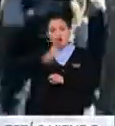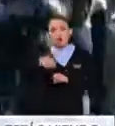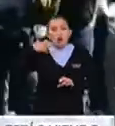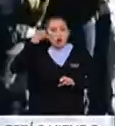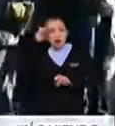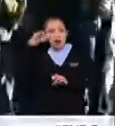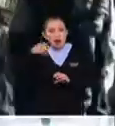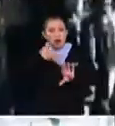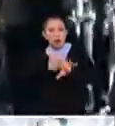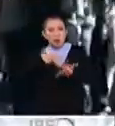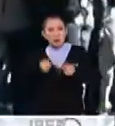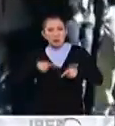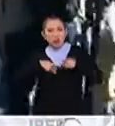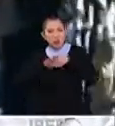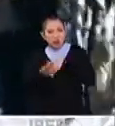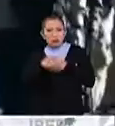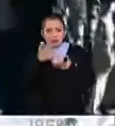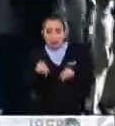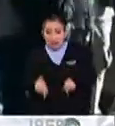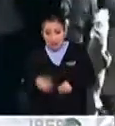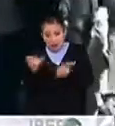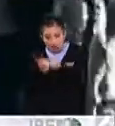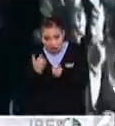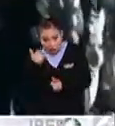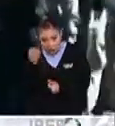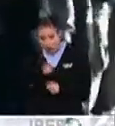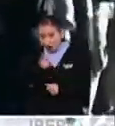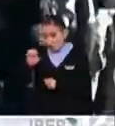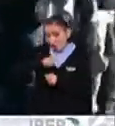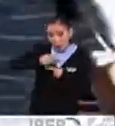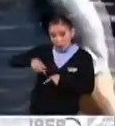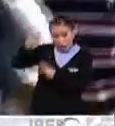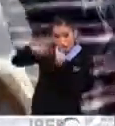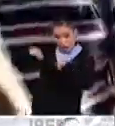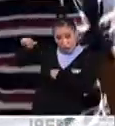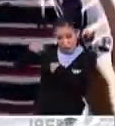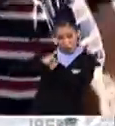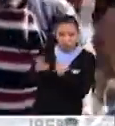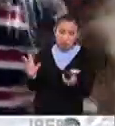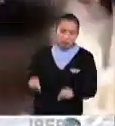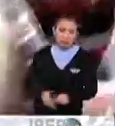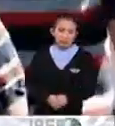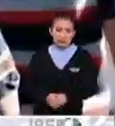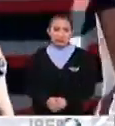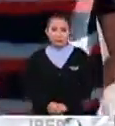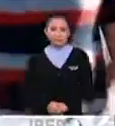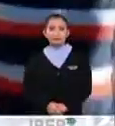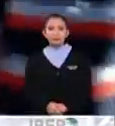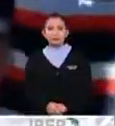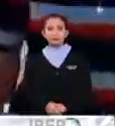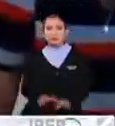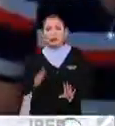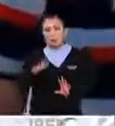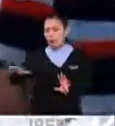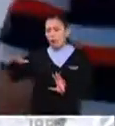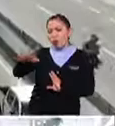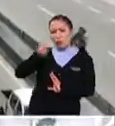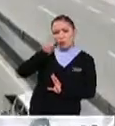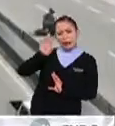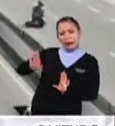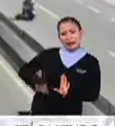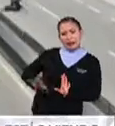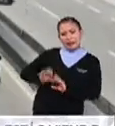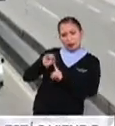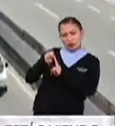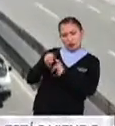en contra de migrantes, y eso no queremos que suceda acá porque la violencia genera violencia. Claro, sin duda. Por el perfil social que tiene